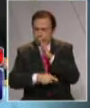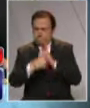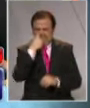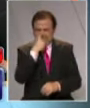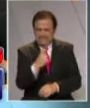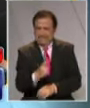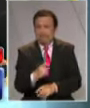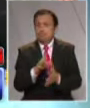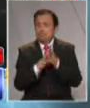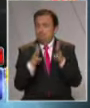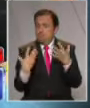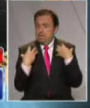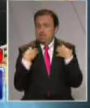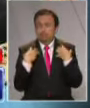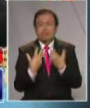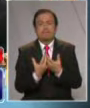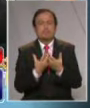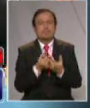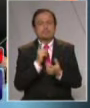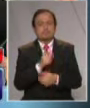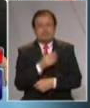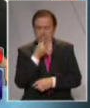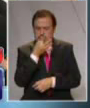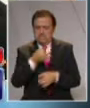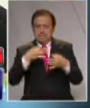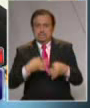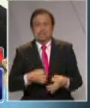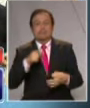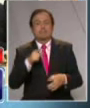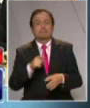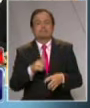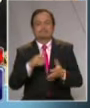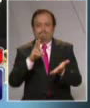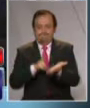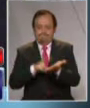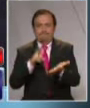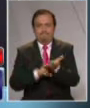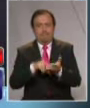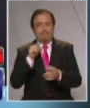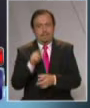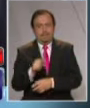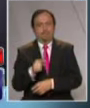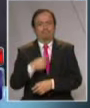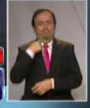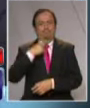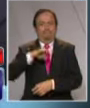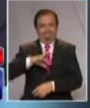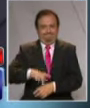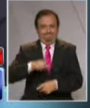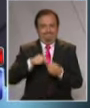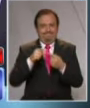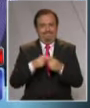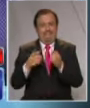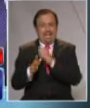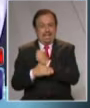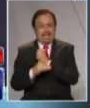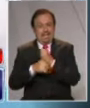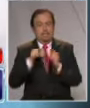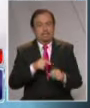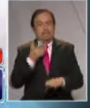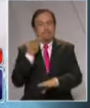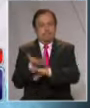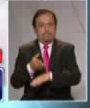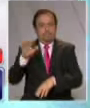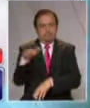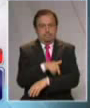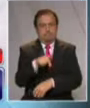y muy responsable, llegando a la convicción de que estos hechos efectivamente son constitutivos de delito, por lo cual ha solicitado esta audiencia